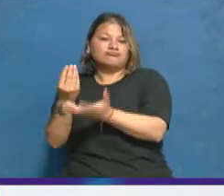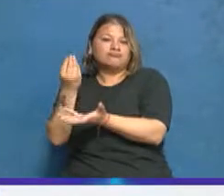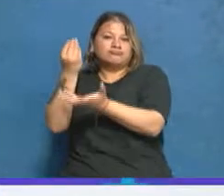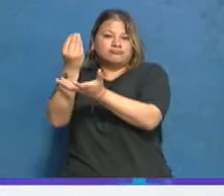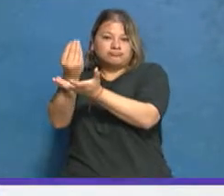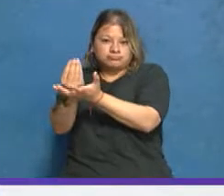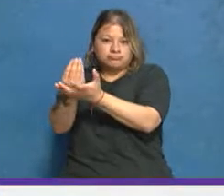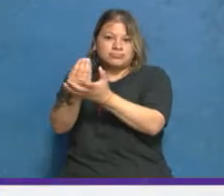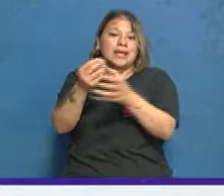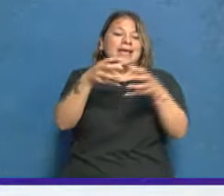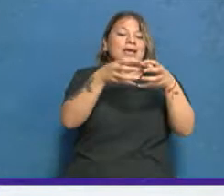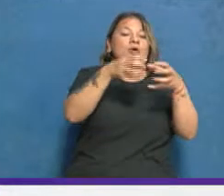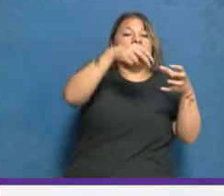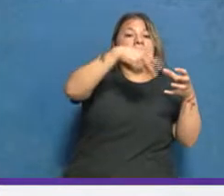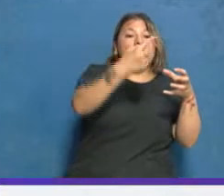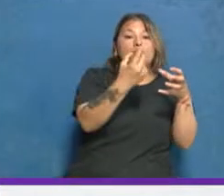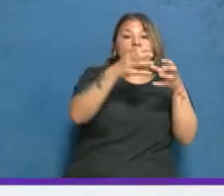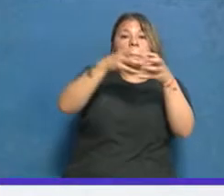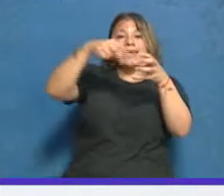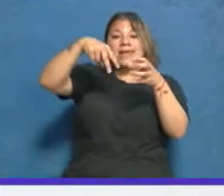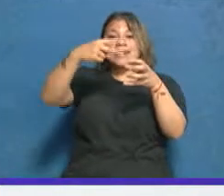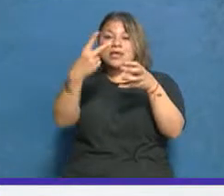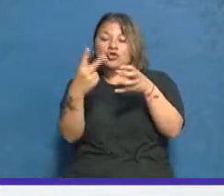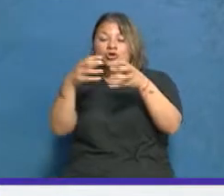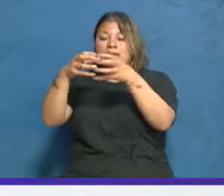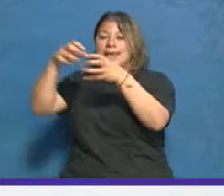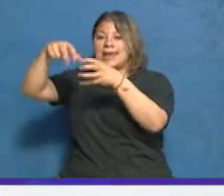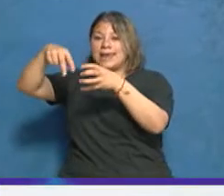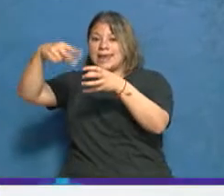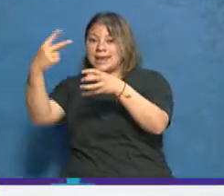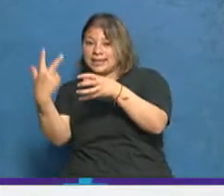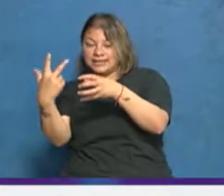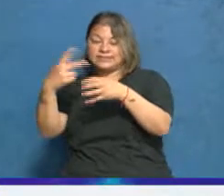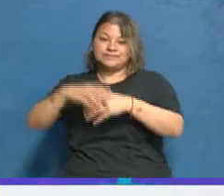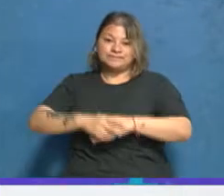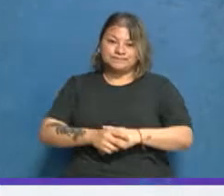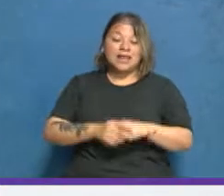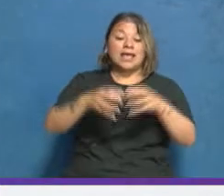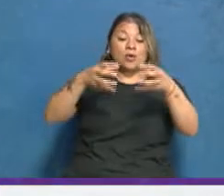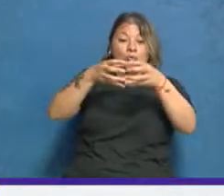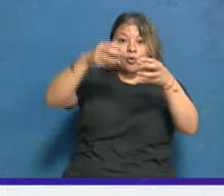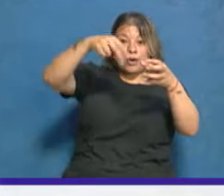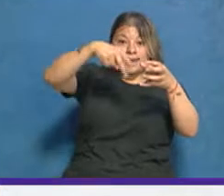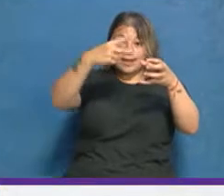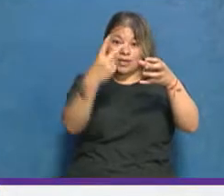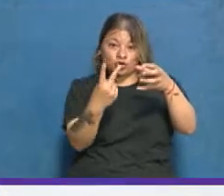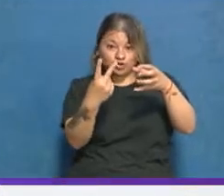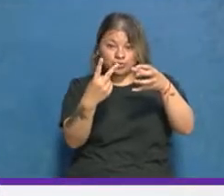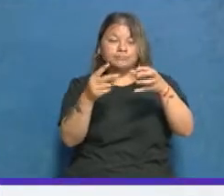categorizados en N1, N2 y N3. Los usuarios residenciales N2, que estamos hablando